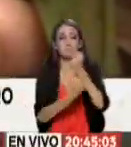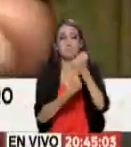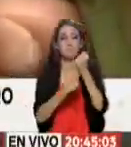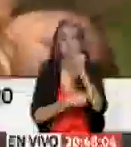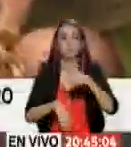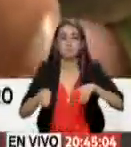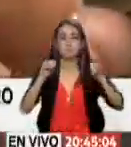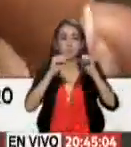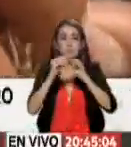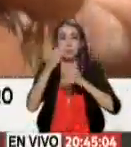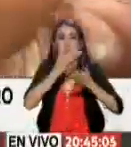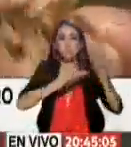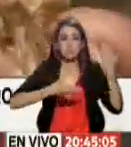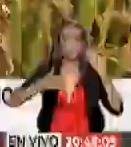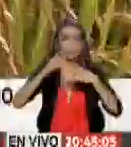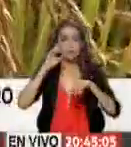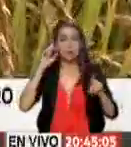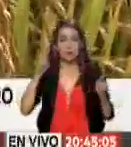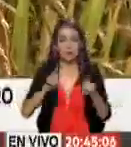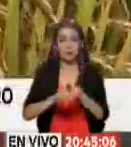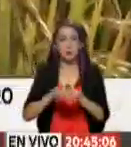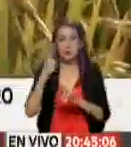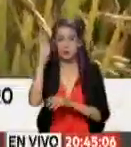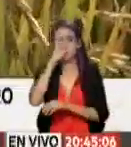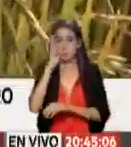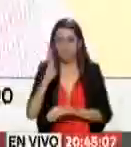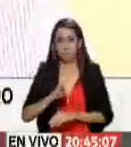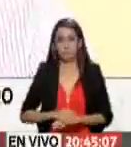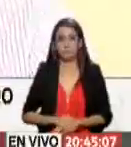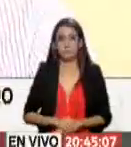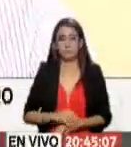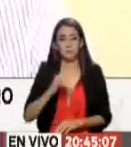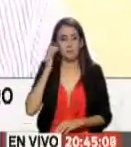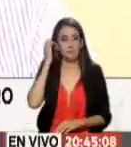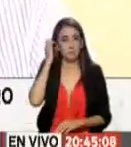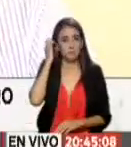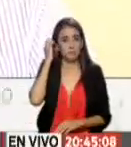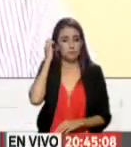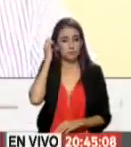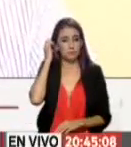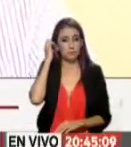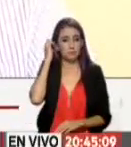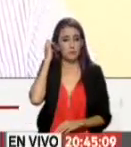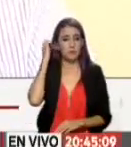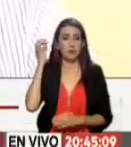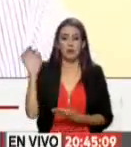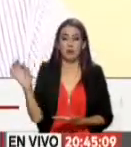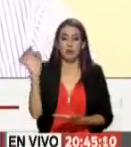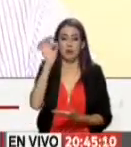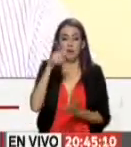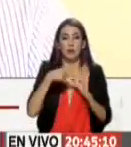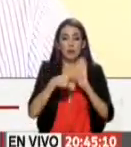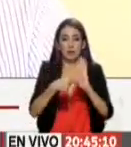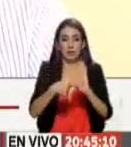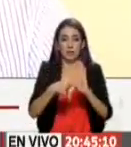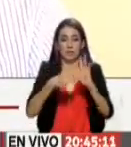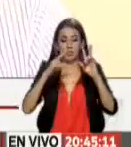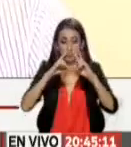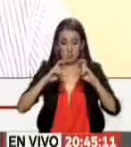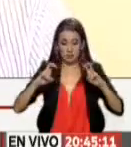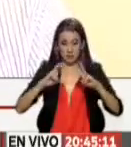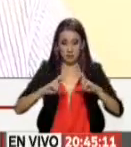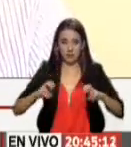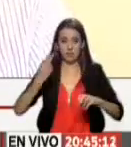través de acuerdos de cooperación con la empresa brasileña Embrapa. Embrapa es uno de los referentes mundiales en investigación y